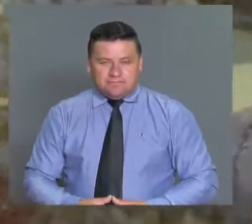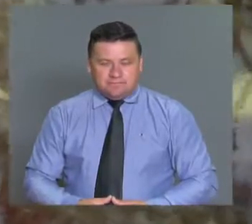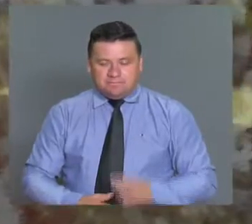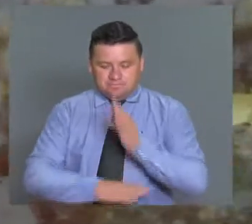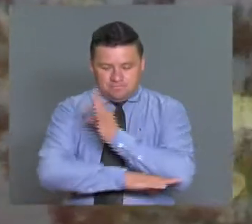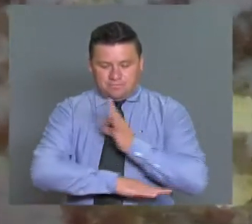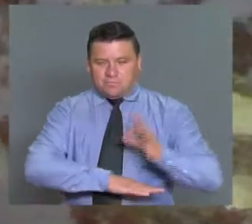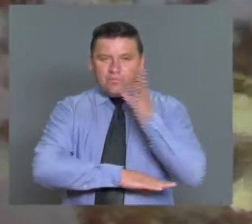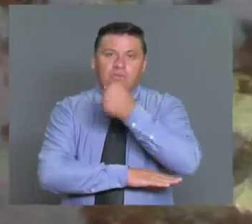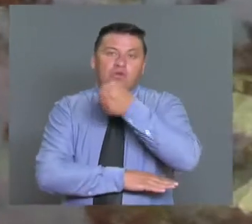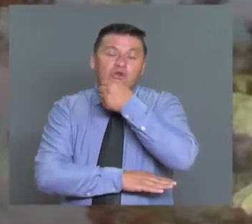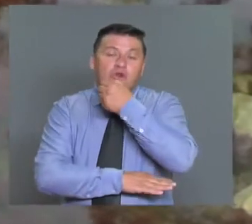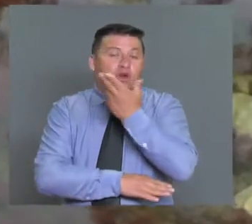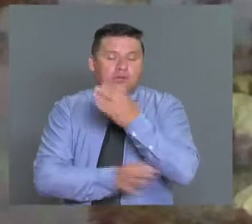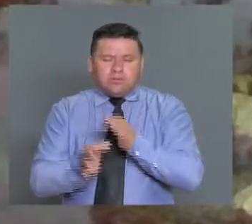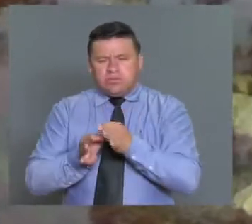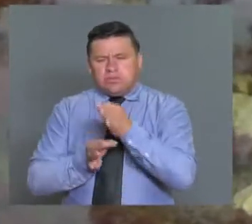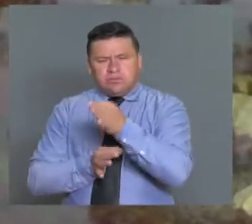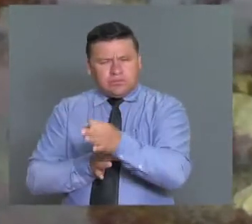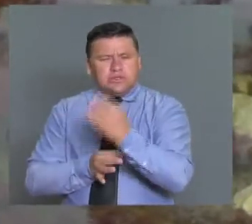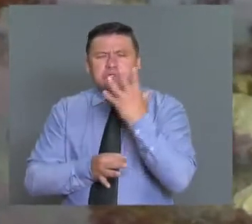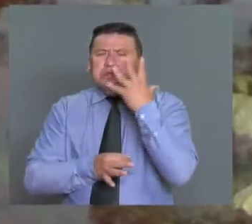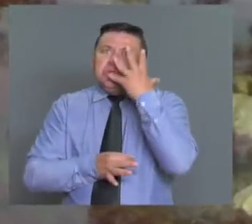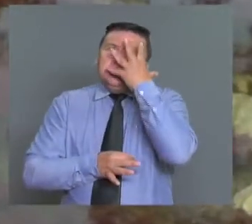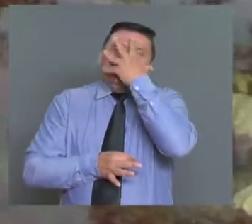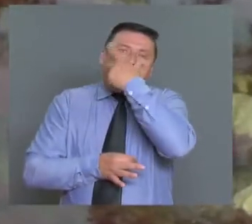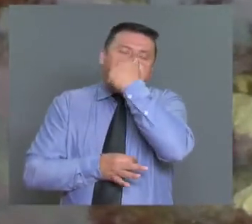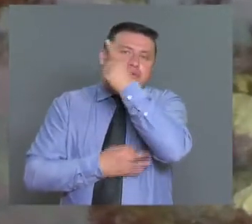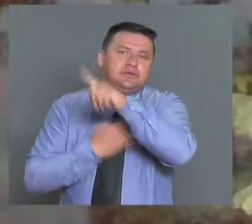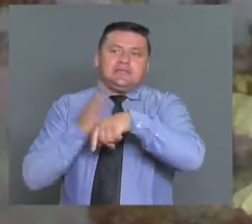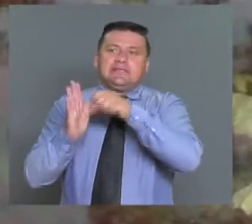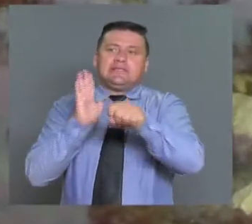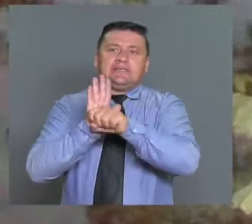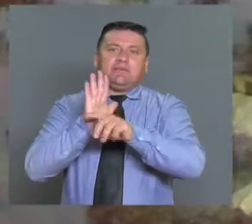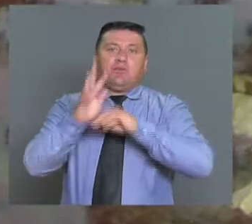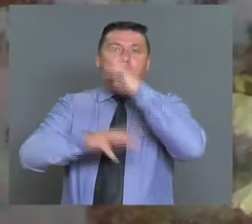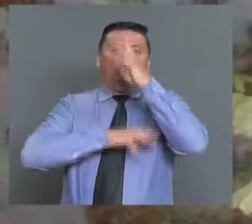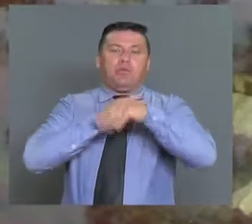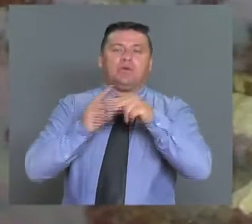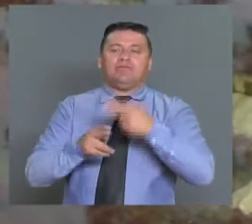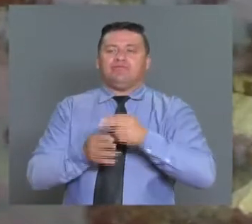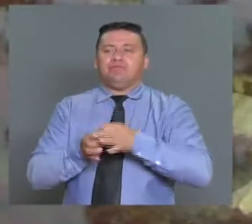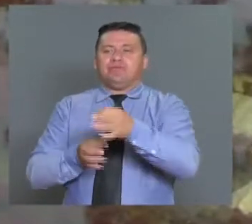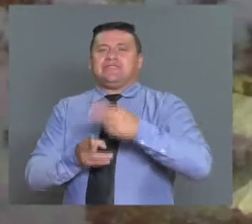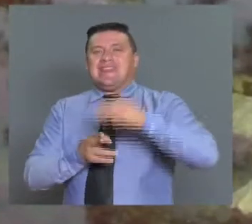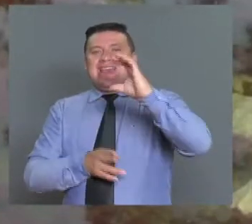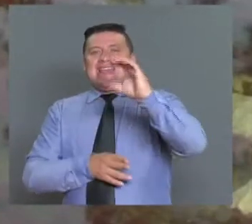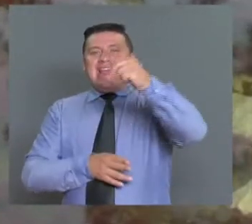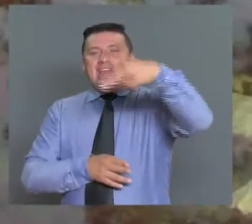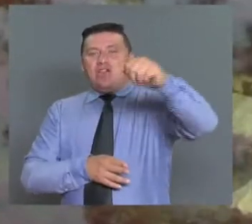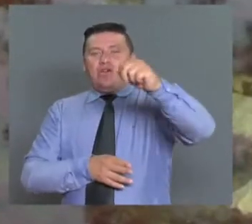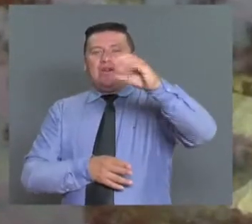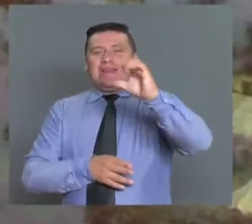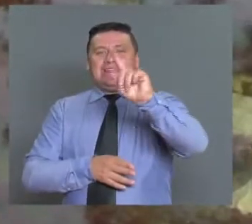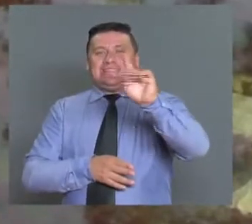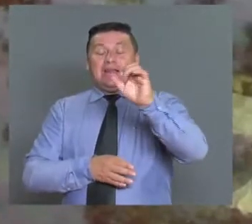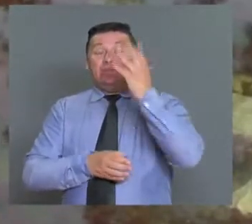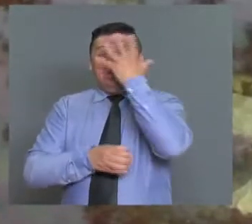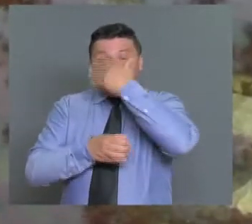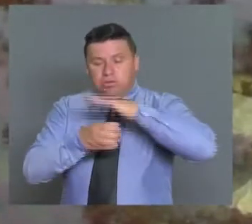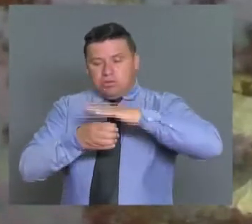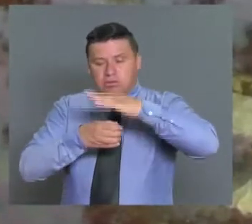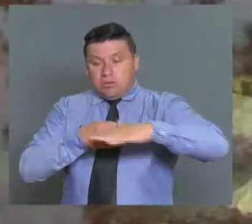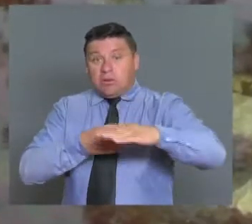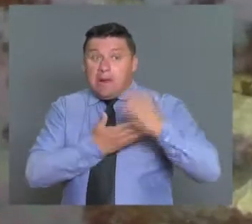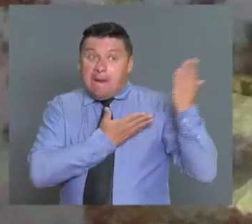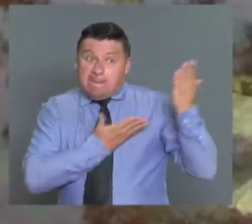ESAP Noticias llegó hasta uno de los sitios turísticos más emblemáticos de Colombia y el mundo, Caño Cristales, en La Macarena. Con la debida